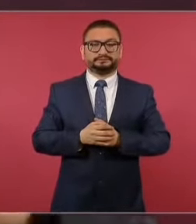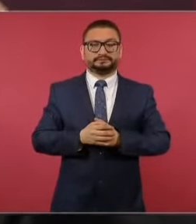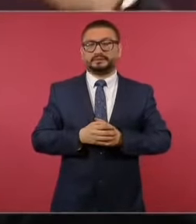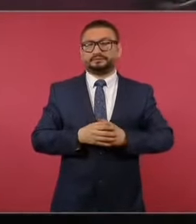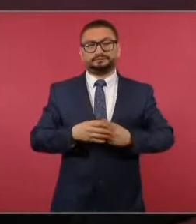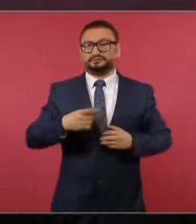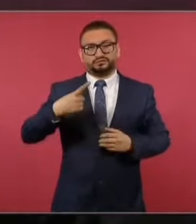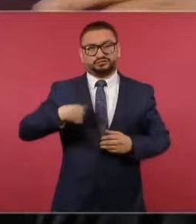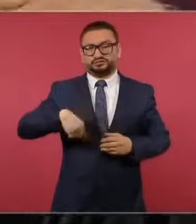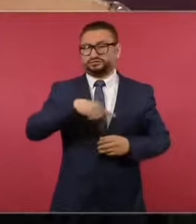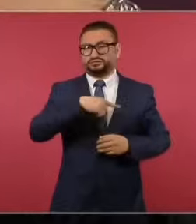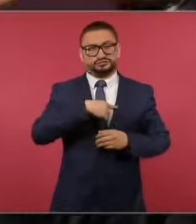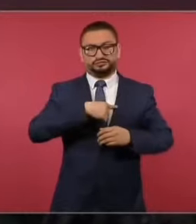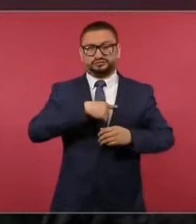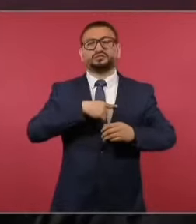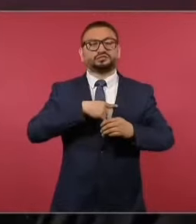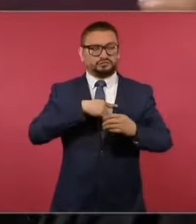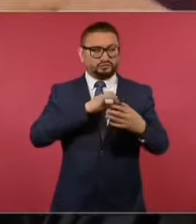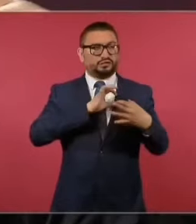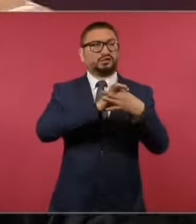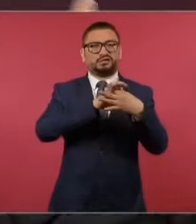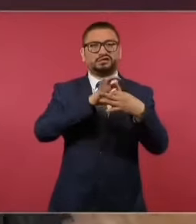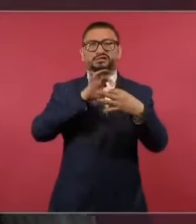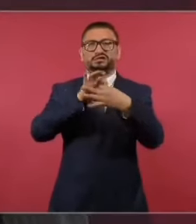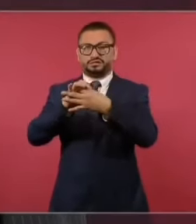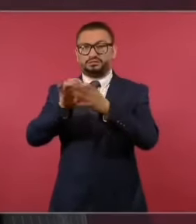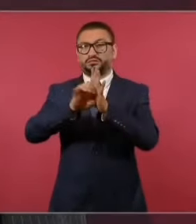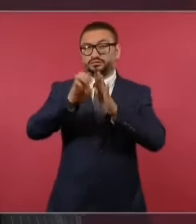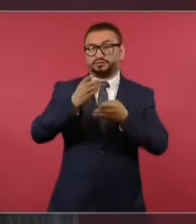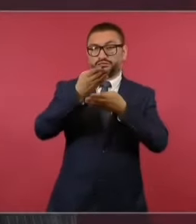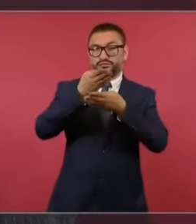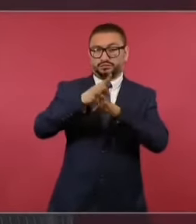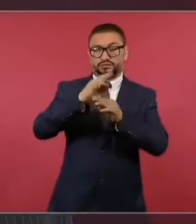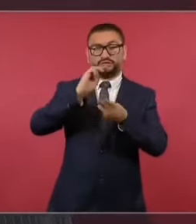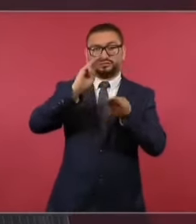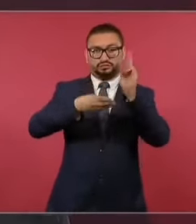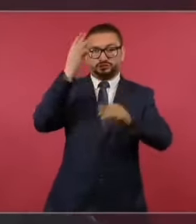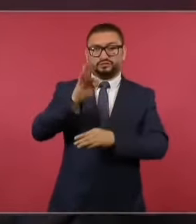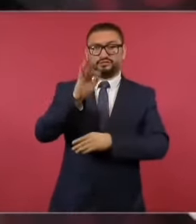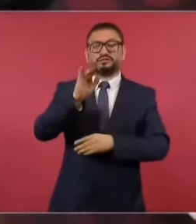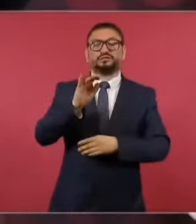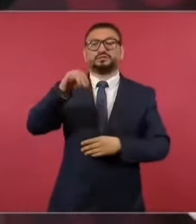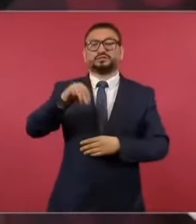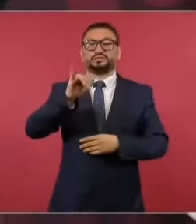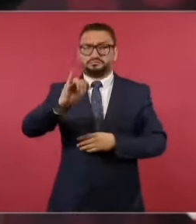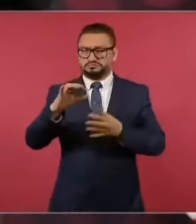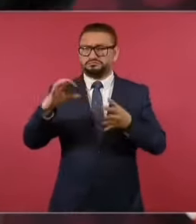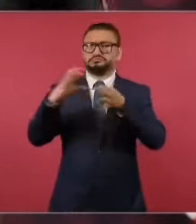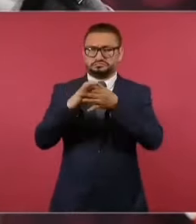Nosotros tenemos relaciones con el Banco Mundial, con el Fondo Monetario Internacional, pero